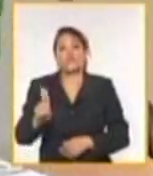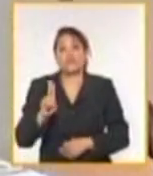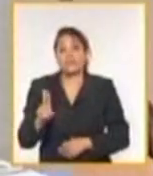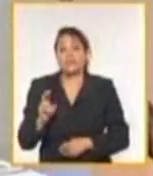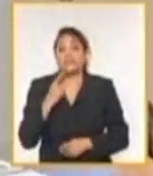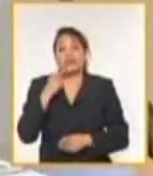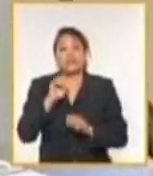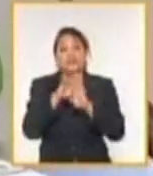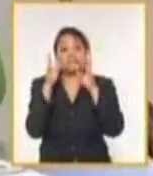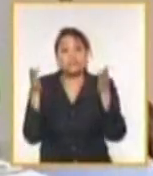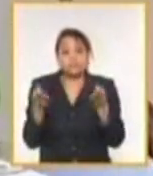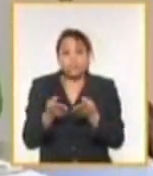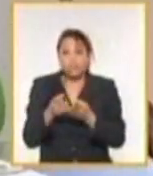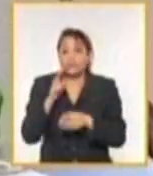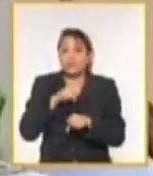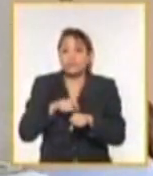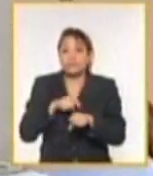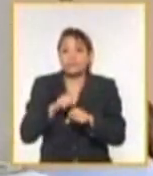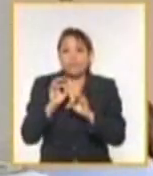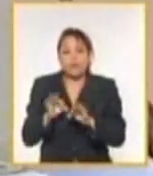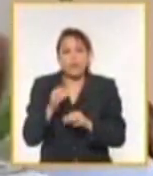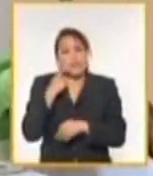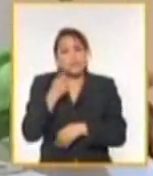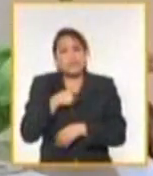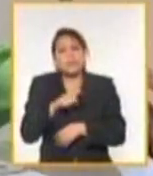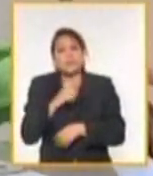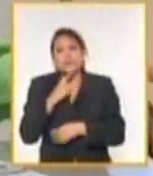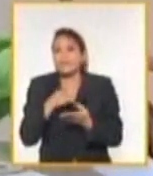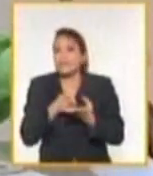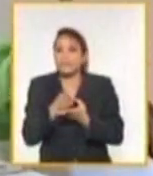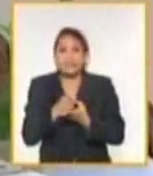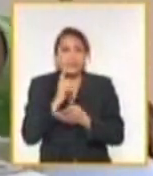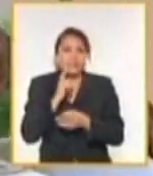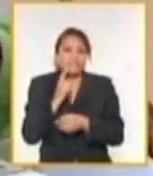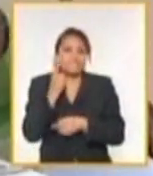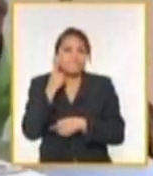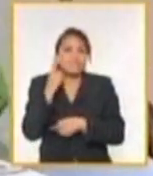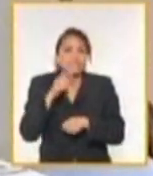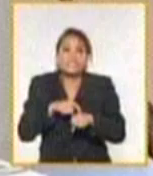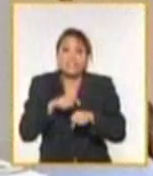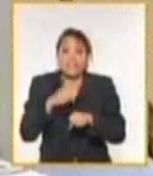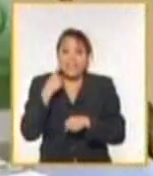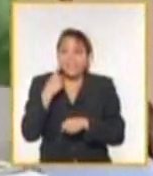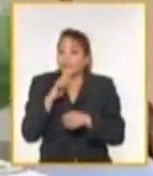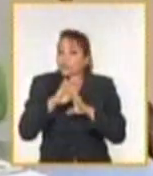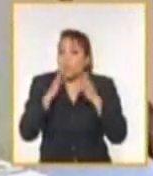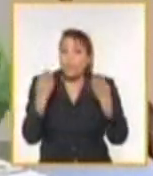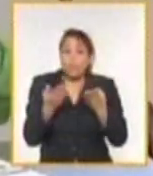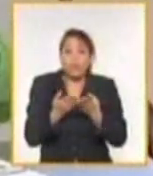este tiempo, incluso hoy, por eso Hart sigue siendo actual, por eso Hart tiene una